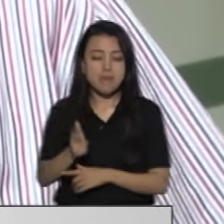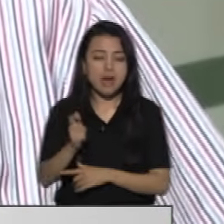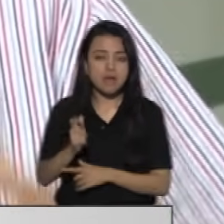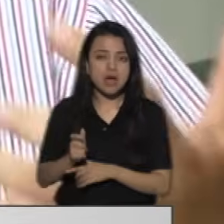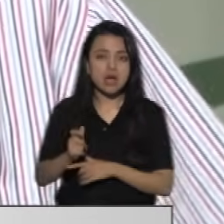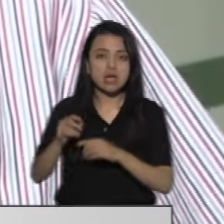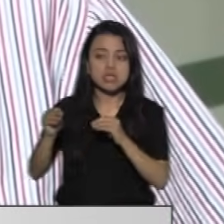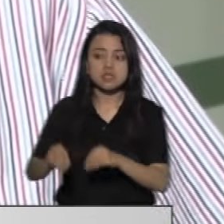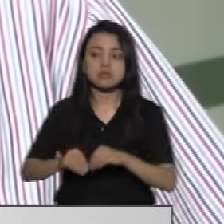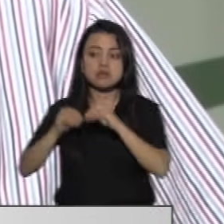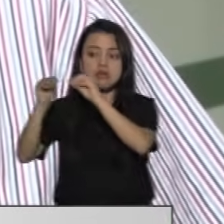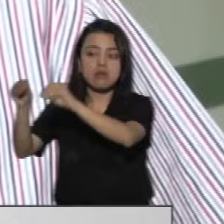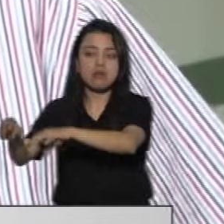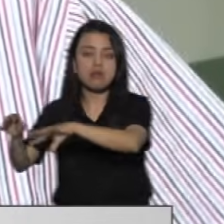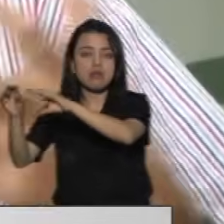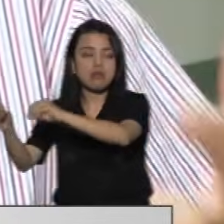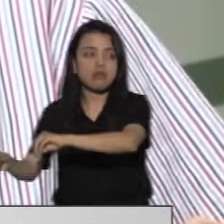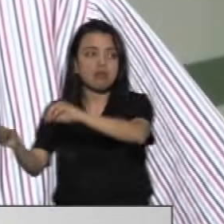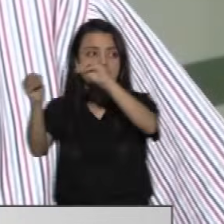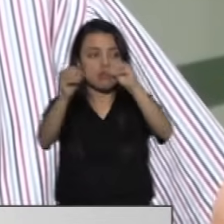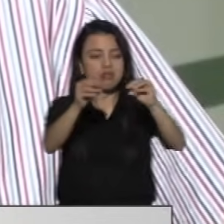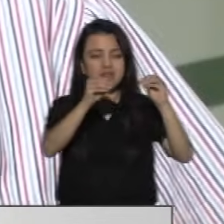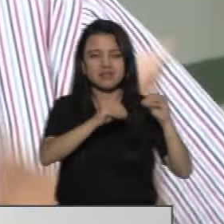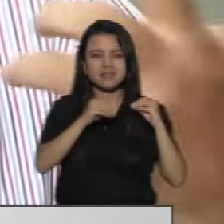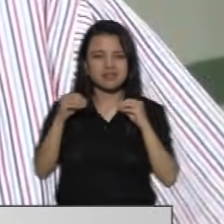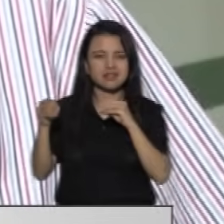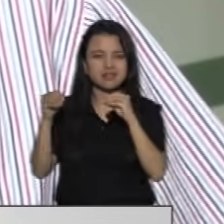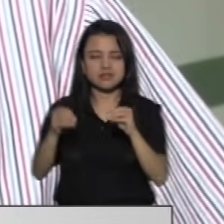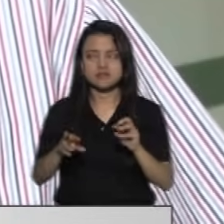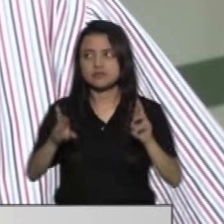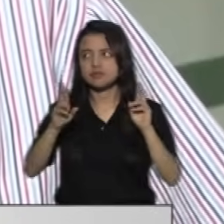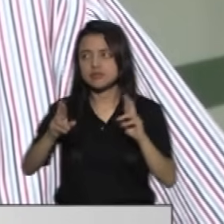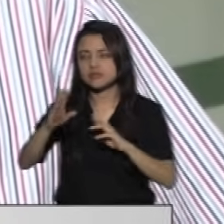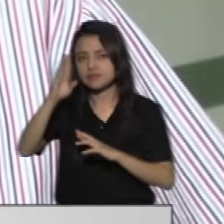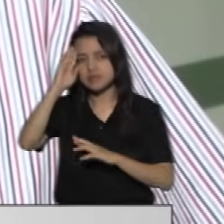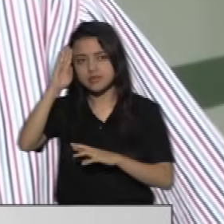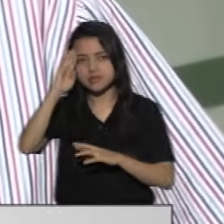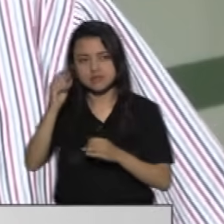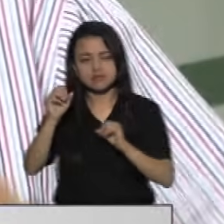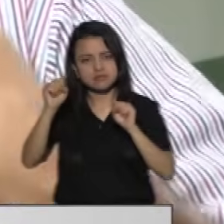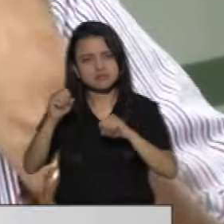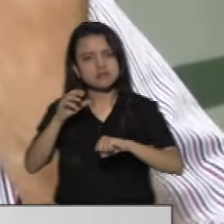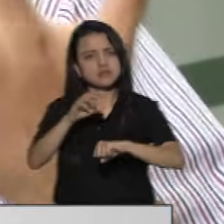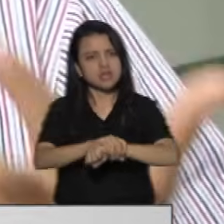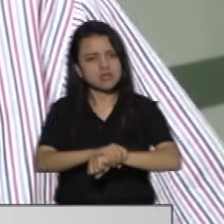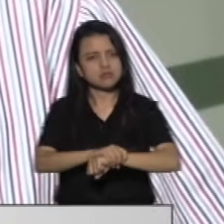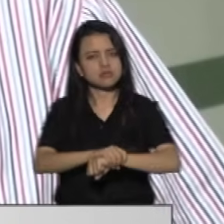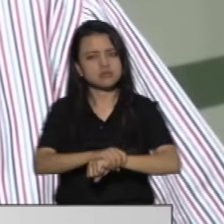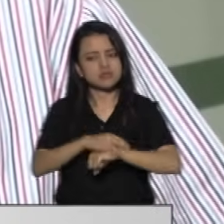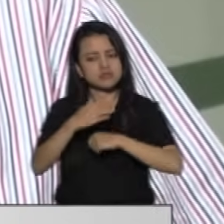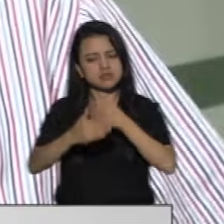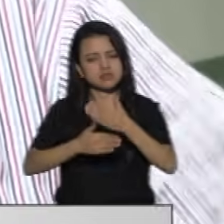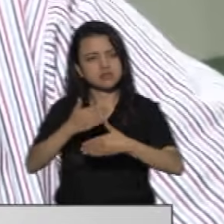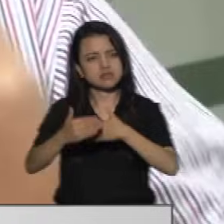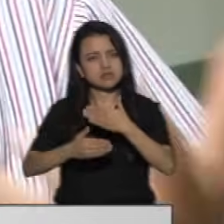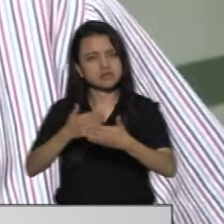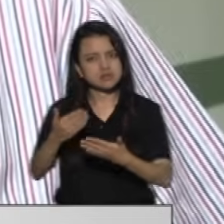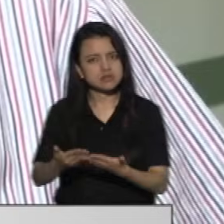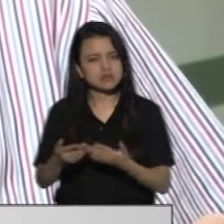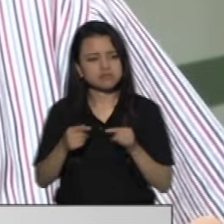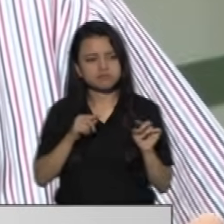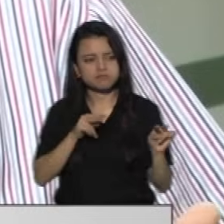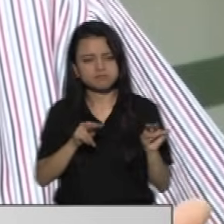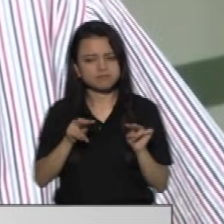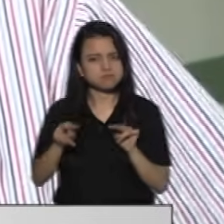aspiramos y esperamos es que las autoridades puedan capturar a estas personas, puedan seguir avanzando en los